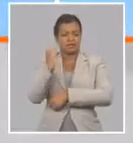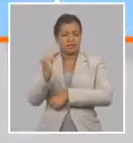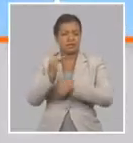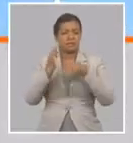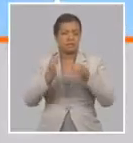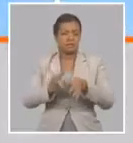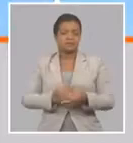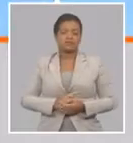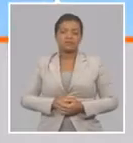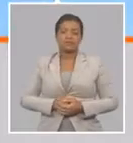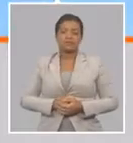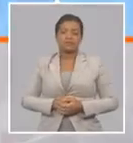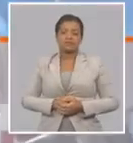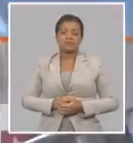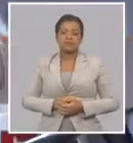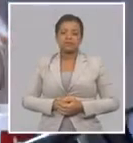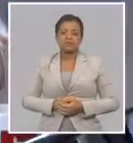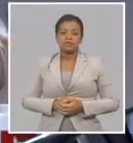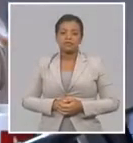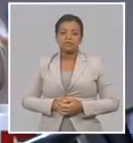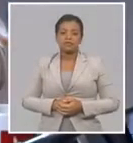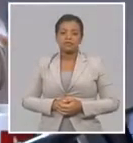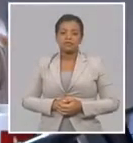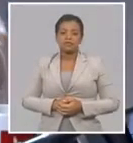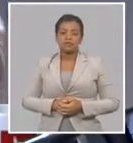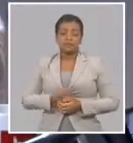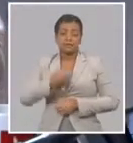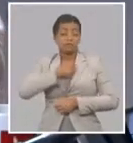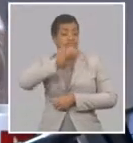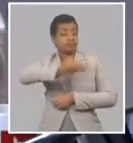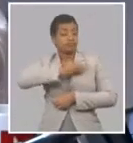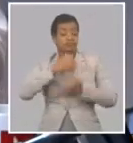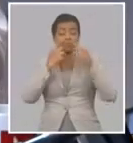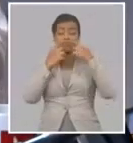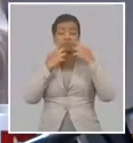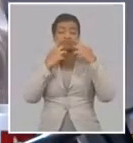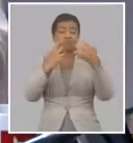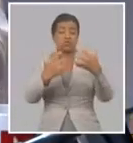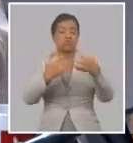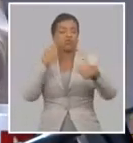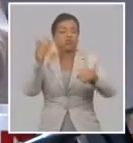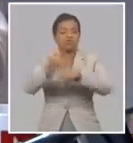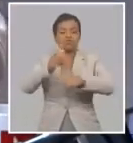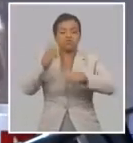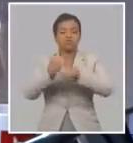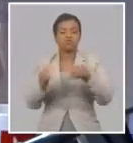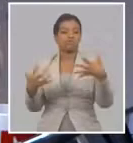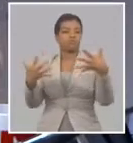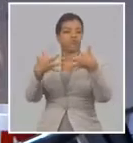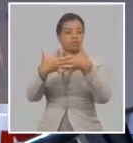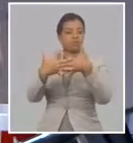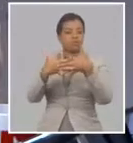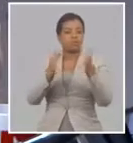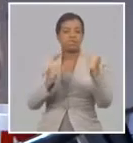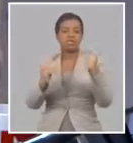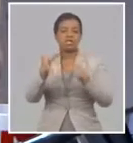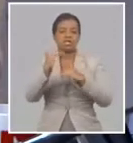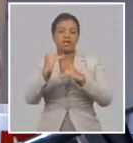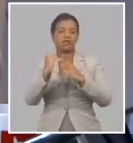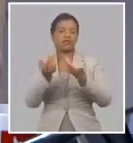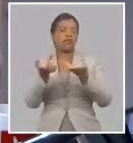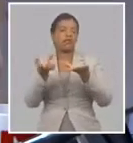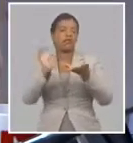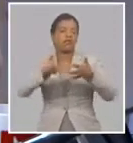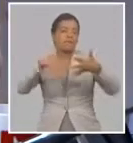de servicios debemos señalar que es importante el trabajo mancomunado con el ministerio industria y el ministerio de la